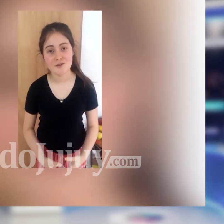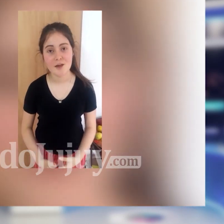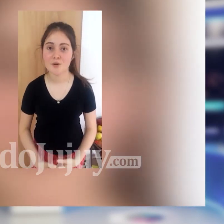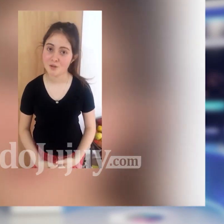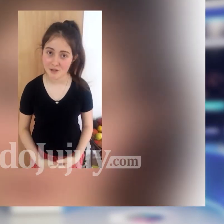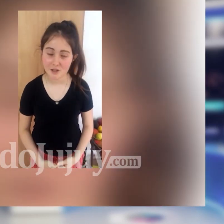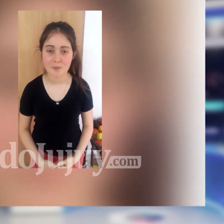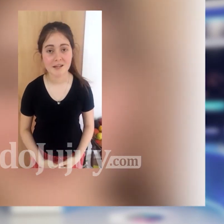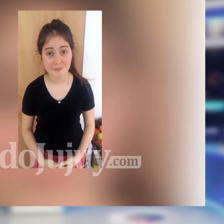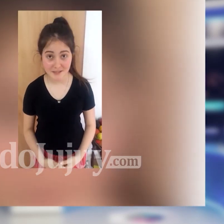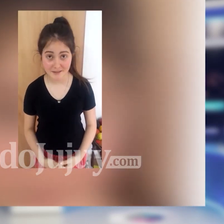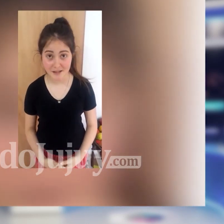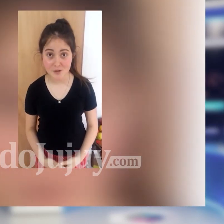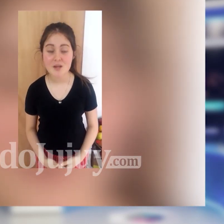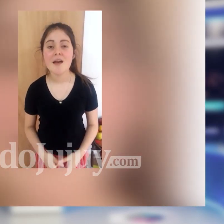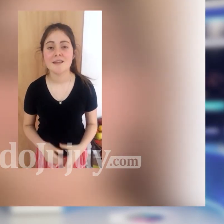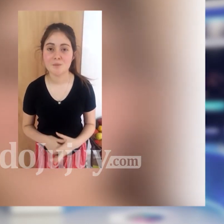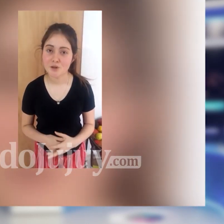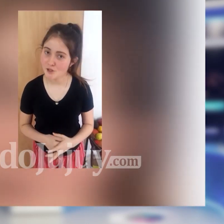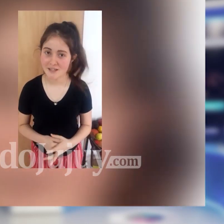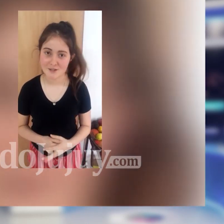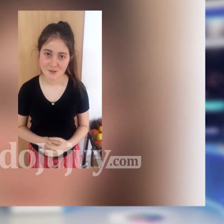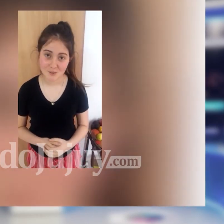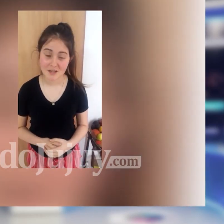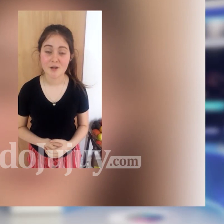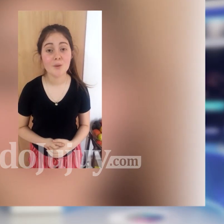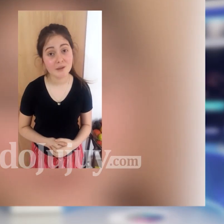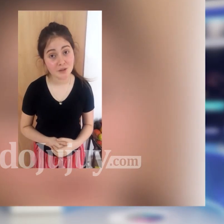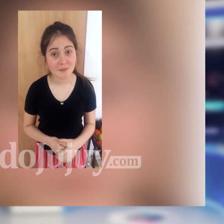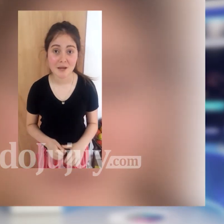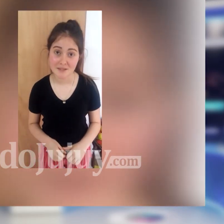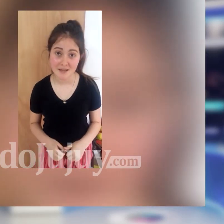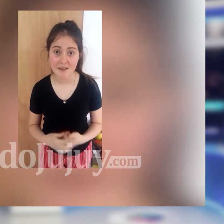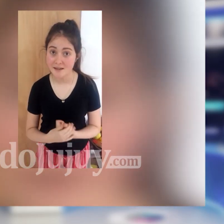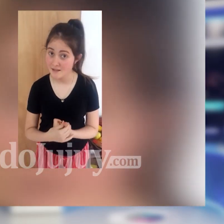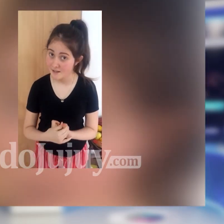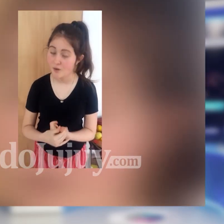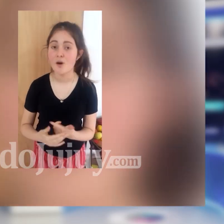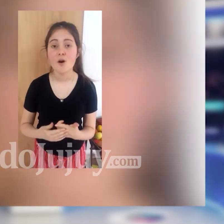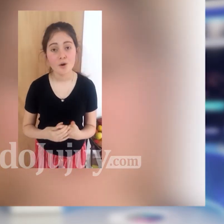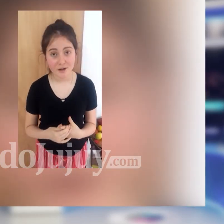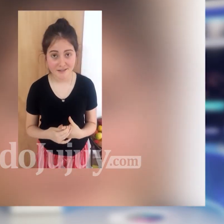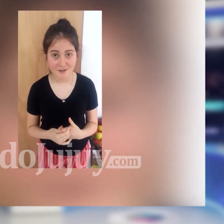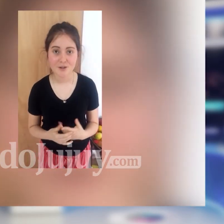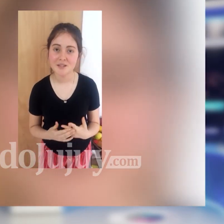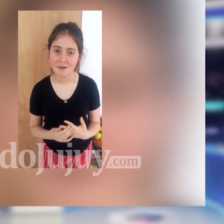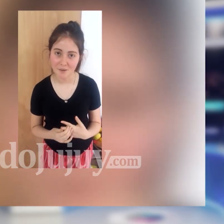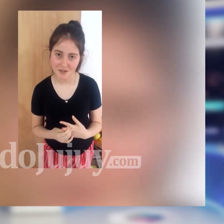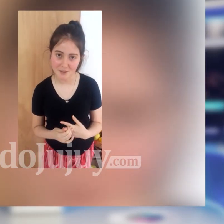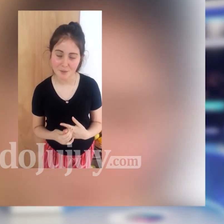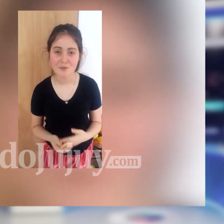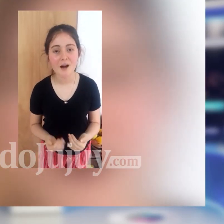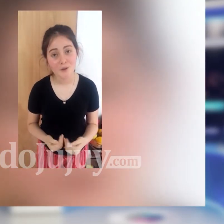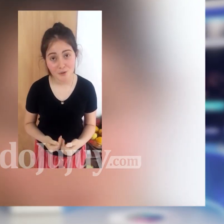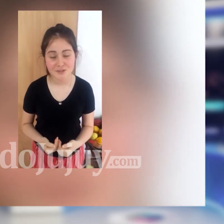la física y que te hace dedicarte los sábados, mañana y tarde a esto. Sí. Cami, ¿cómo te enteraste vos de este